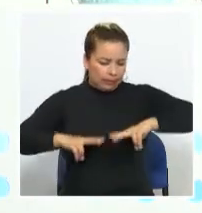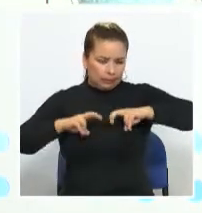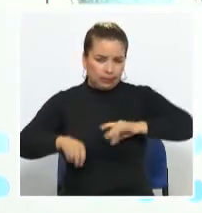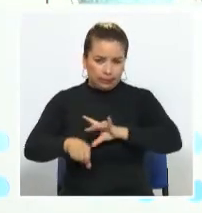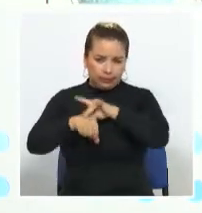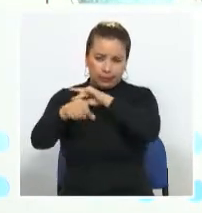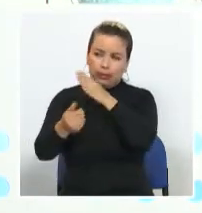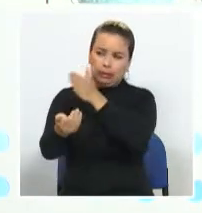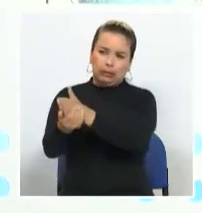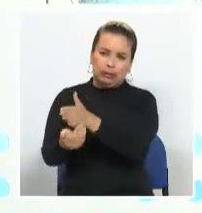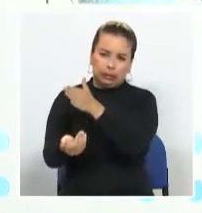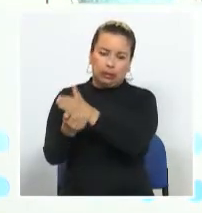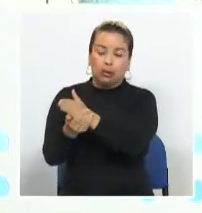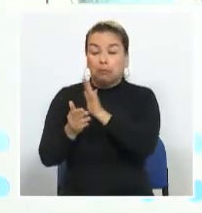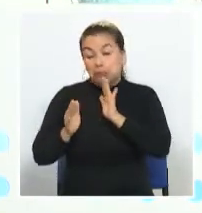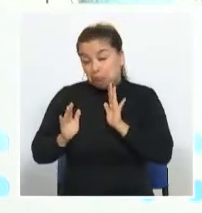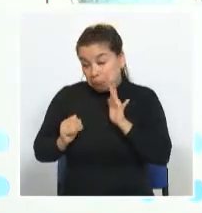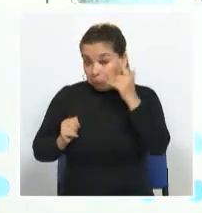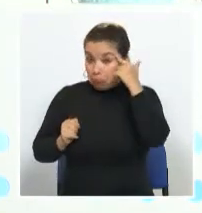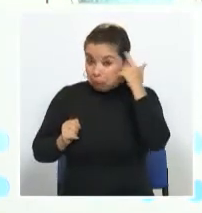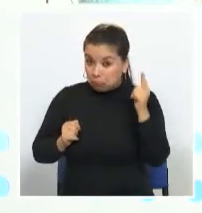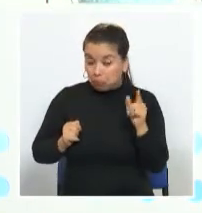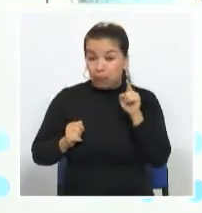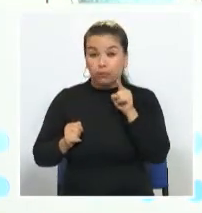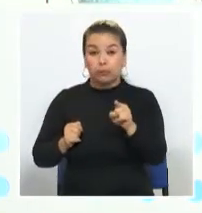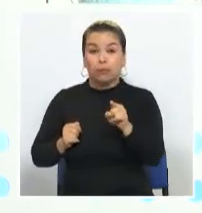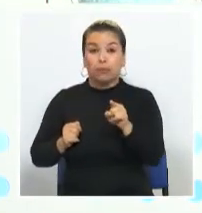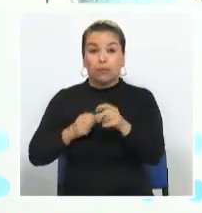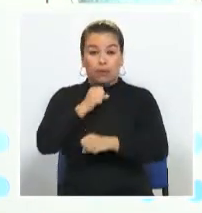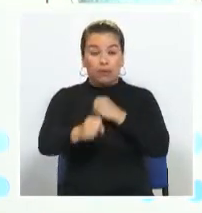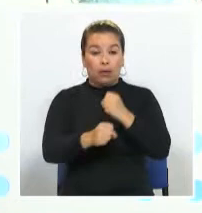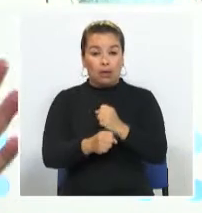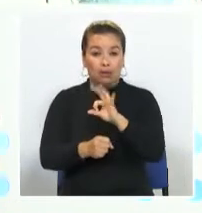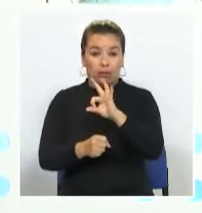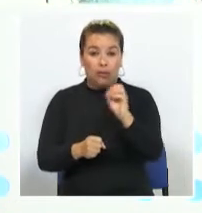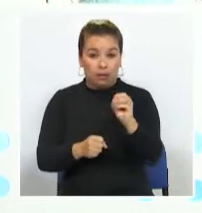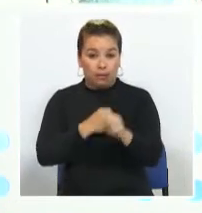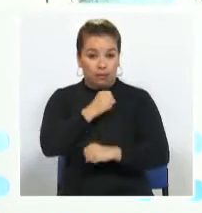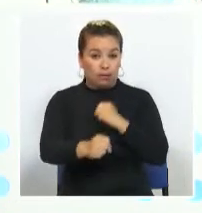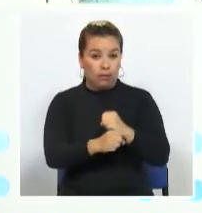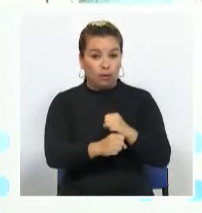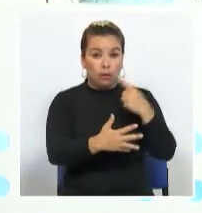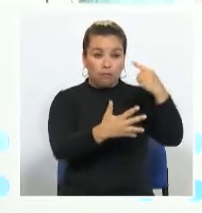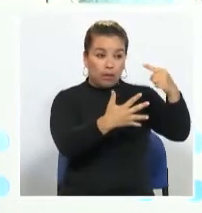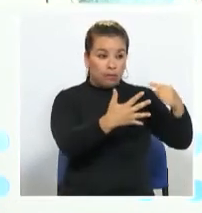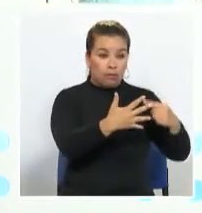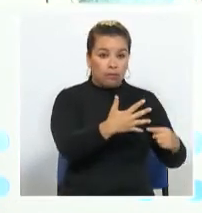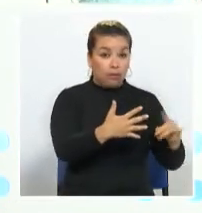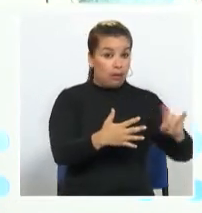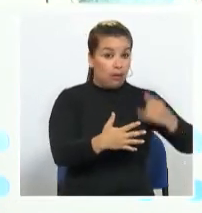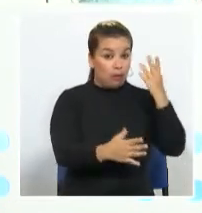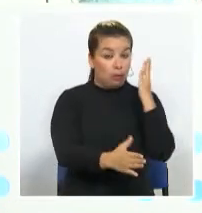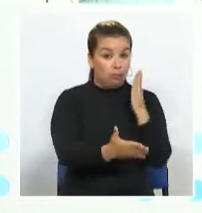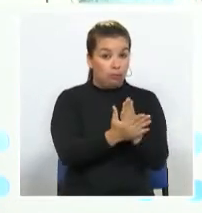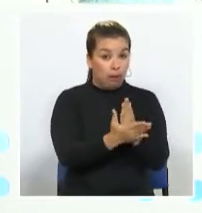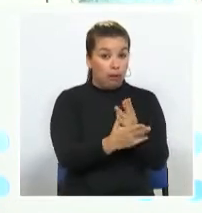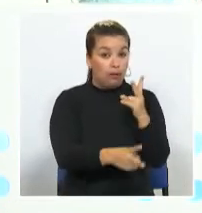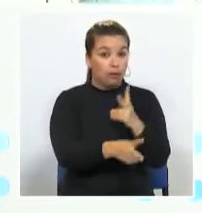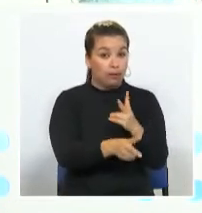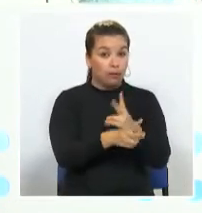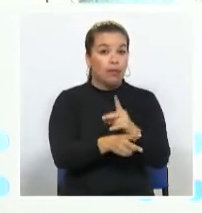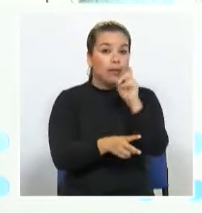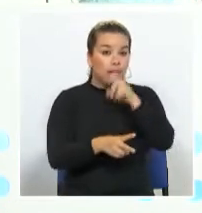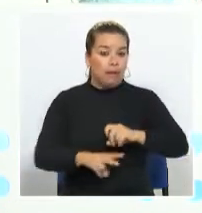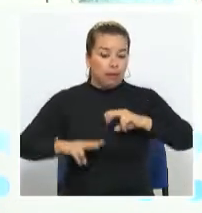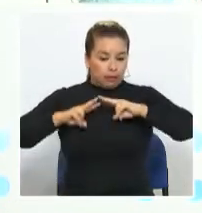hacerse después de los 30 años de edad, si tiene alguno de esos factores de riesgo, mínimo un chequeo